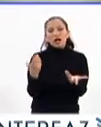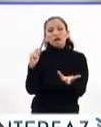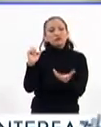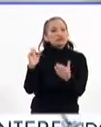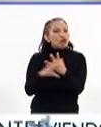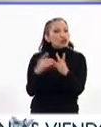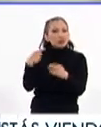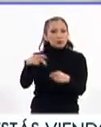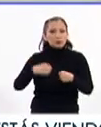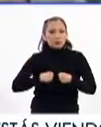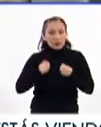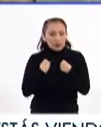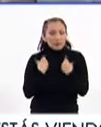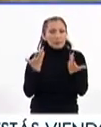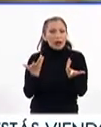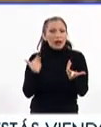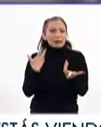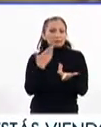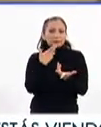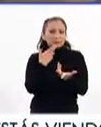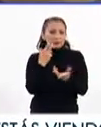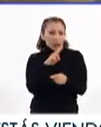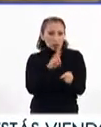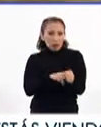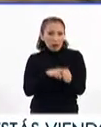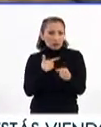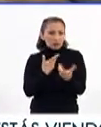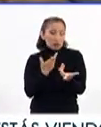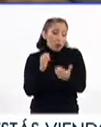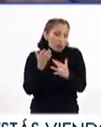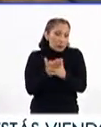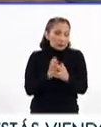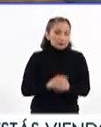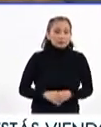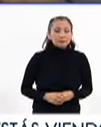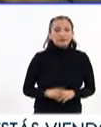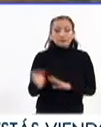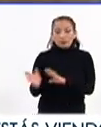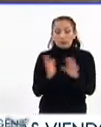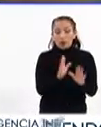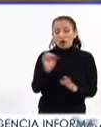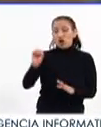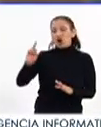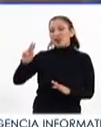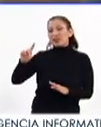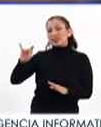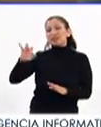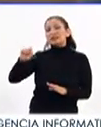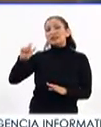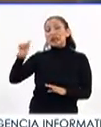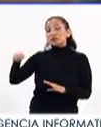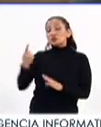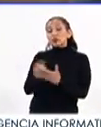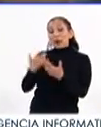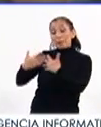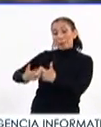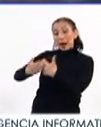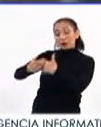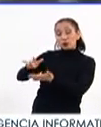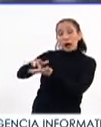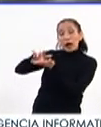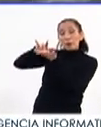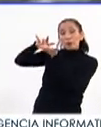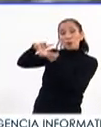recuperar una función, para recuperar la función del natural, cuando menos en parte. Y una órtesis es un dispositivo, es un